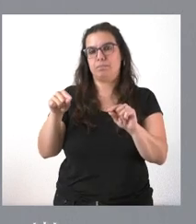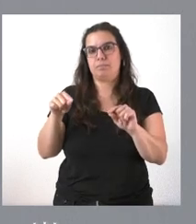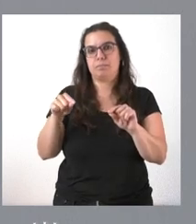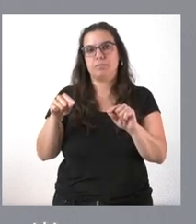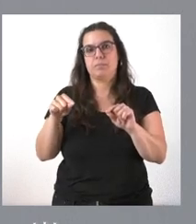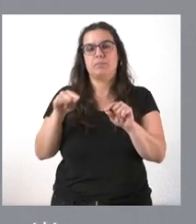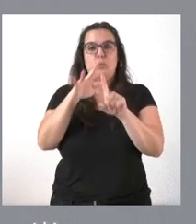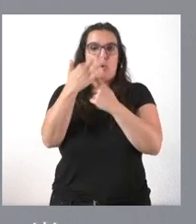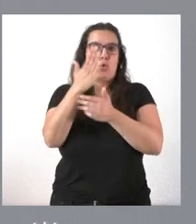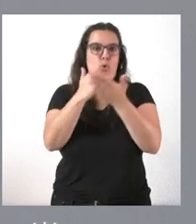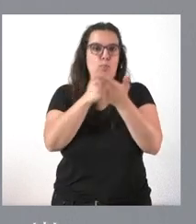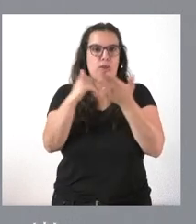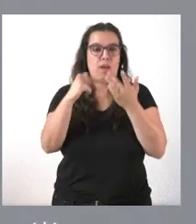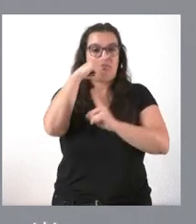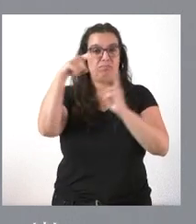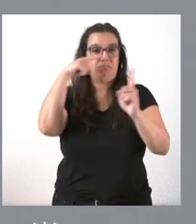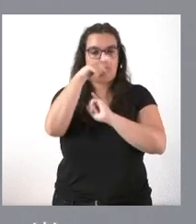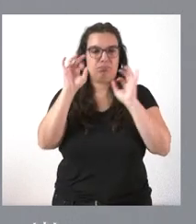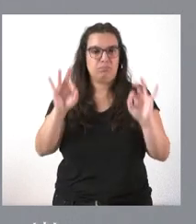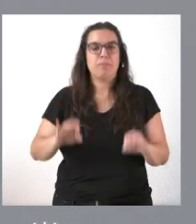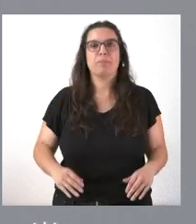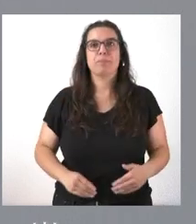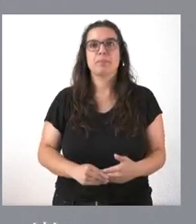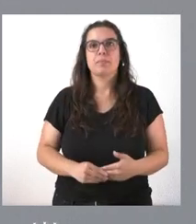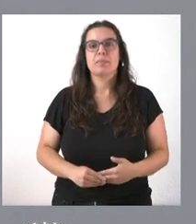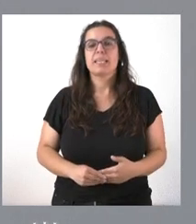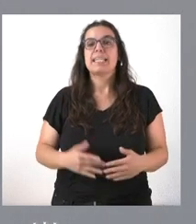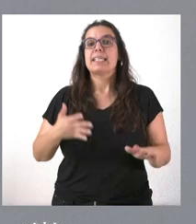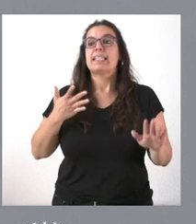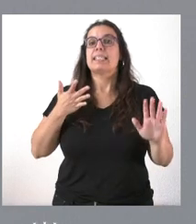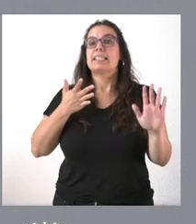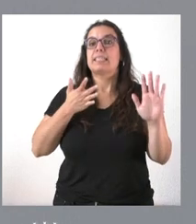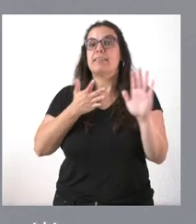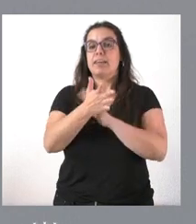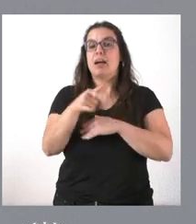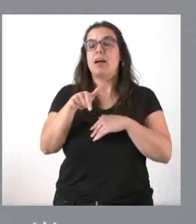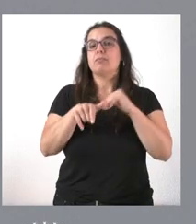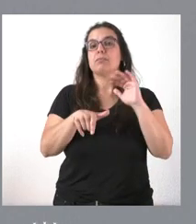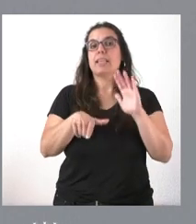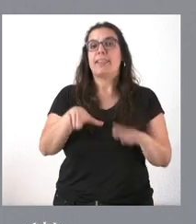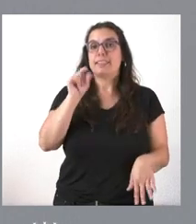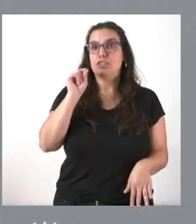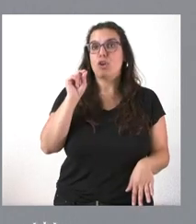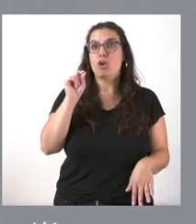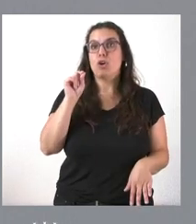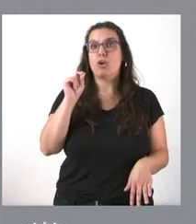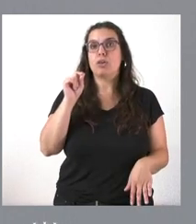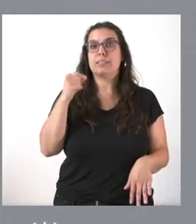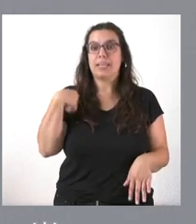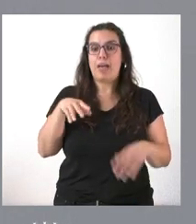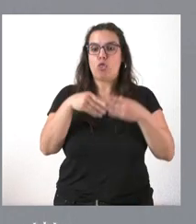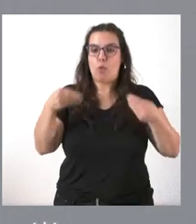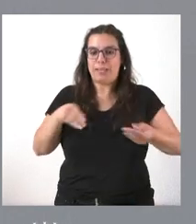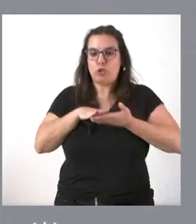estado de la comunidad no lleva aparejado esto una decisión como tal de presentación de un documento